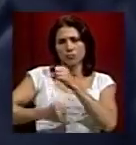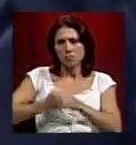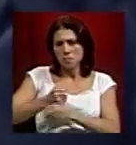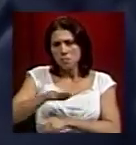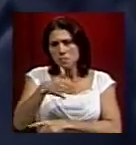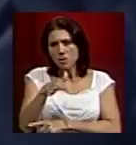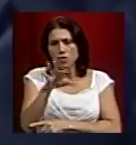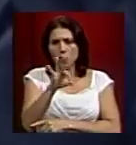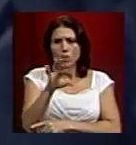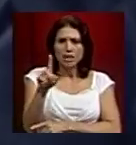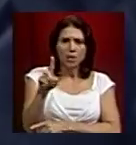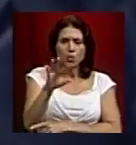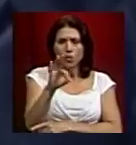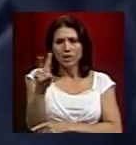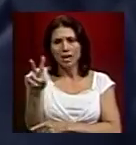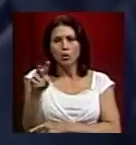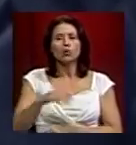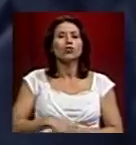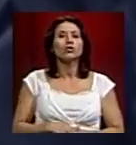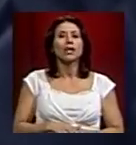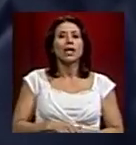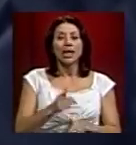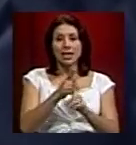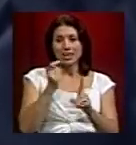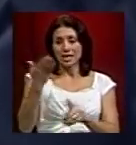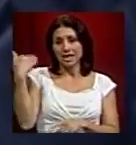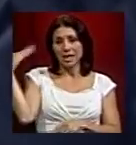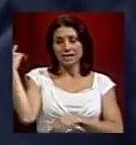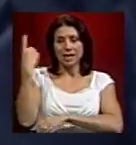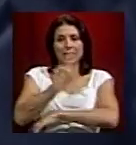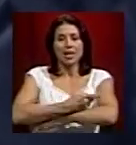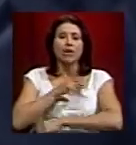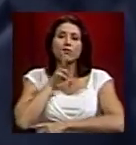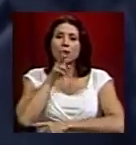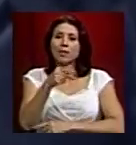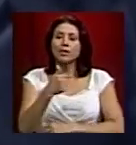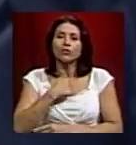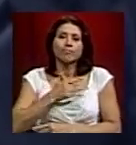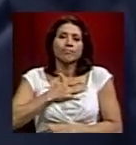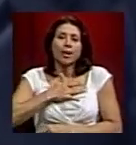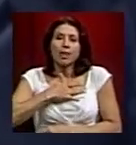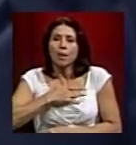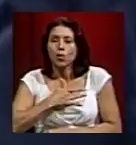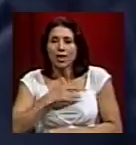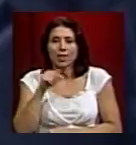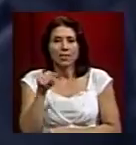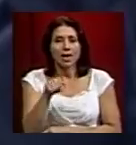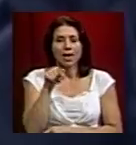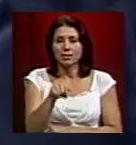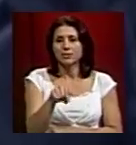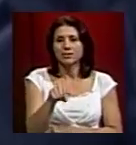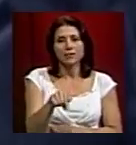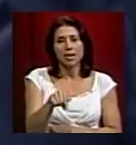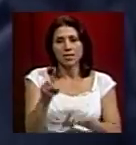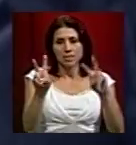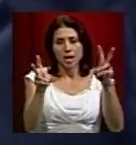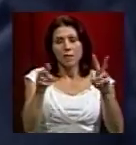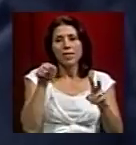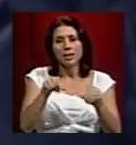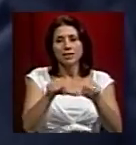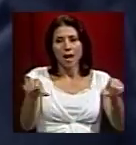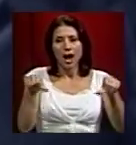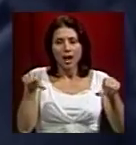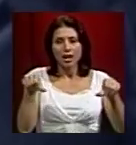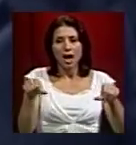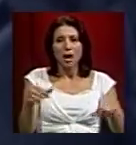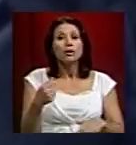año 91, 92, y desde ese día realmente me enamoré de este tema, de esta área.